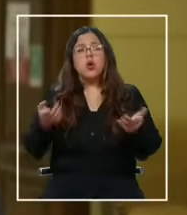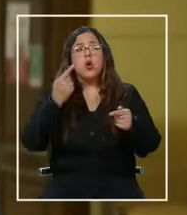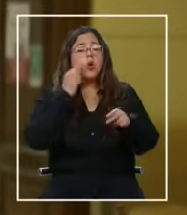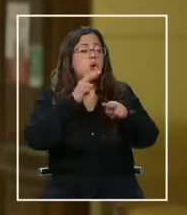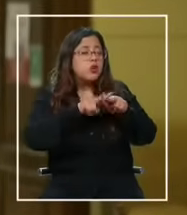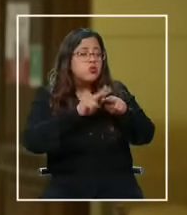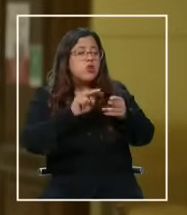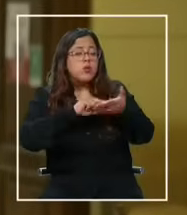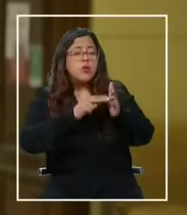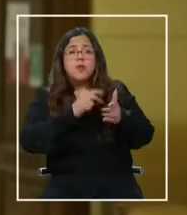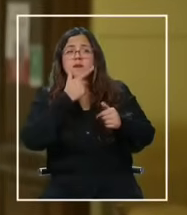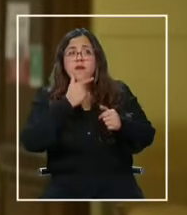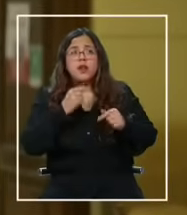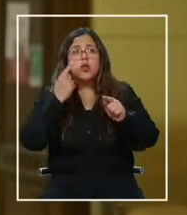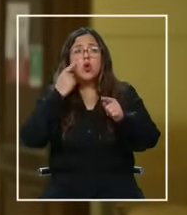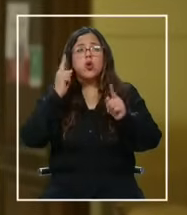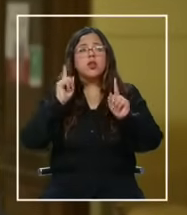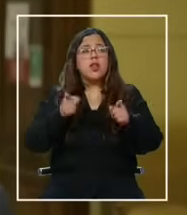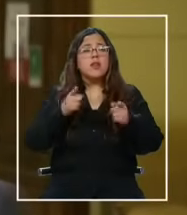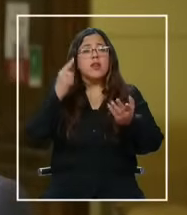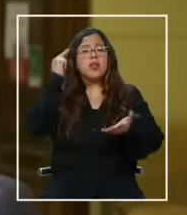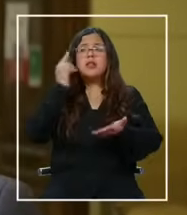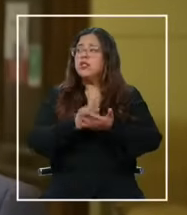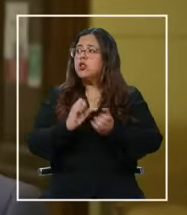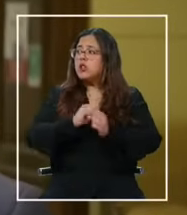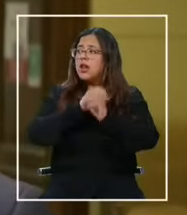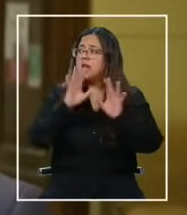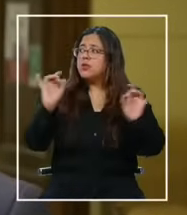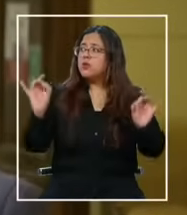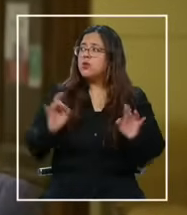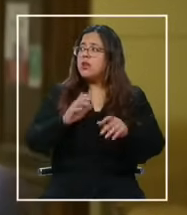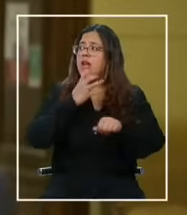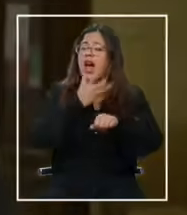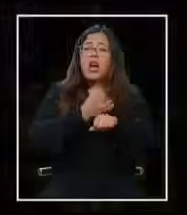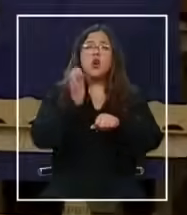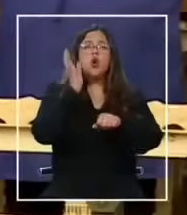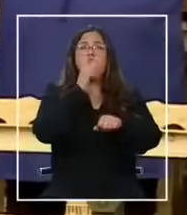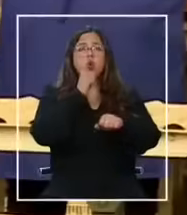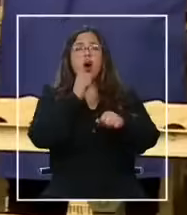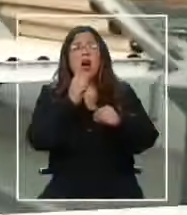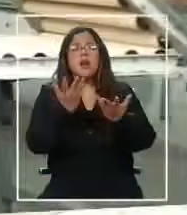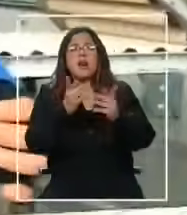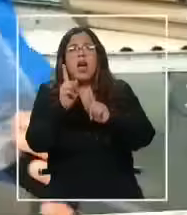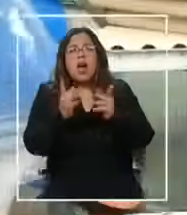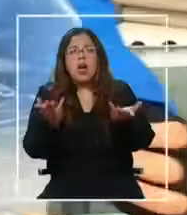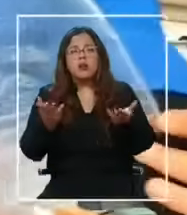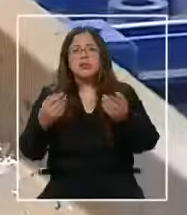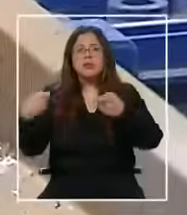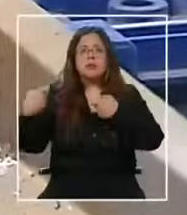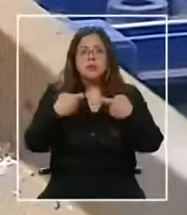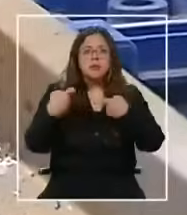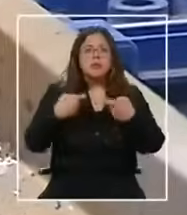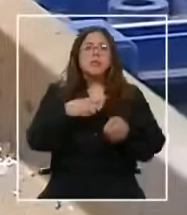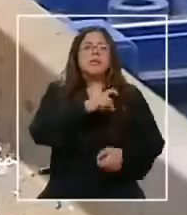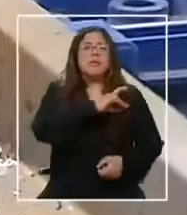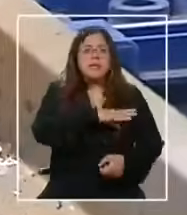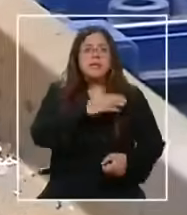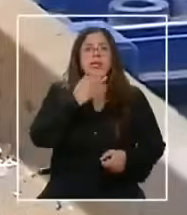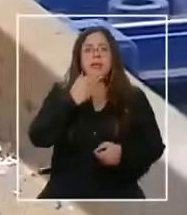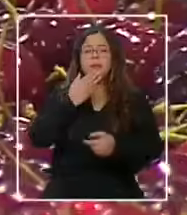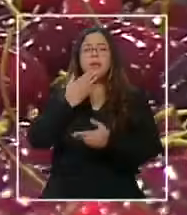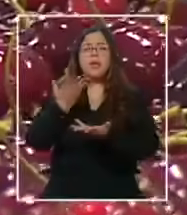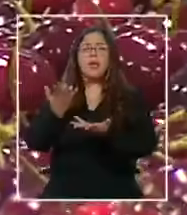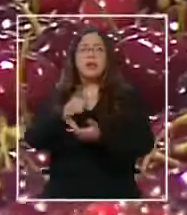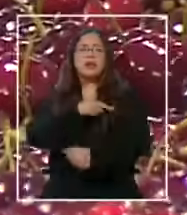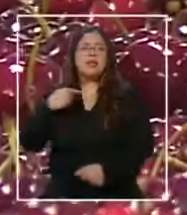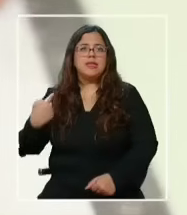sencillo lo que parece hay que determinar con Claridad si es que hay o no hay damping económica entre chile y su principal socio